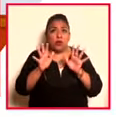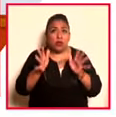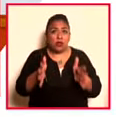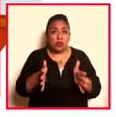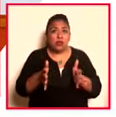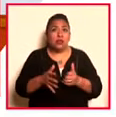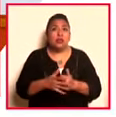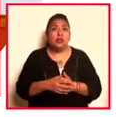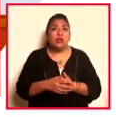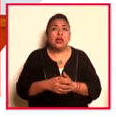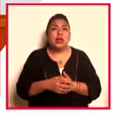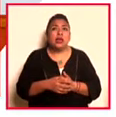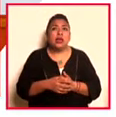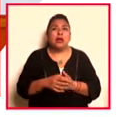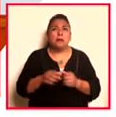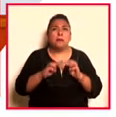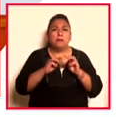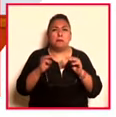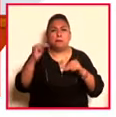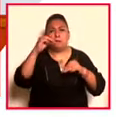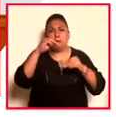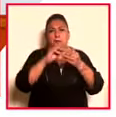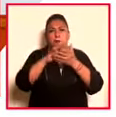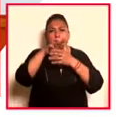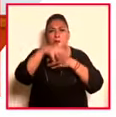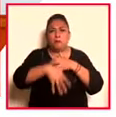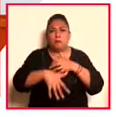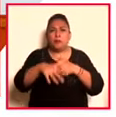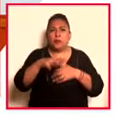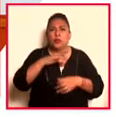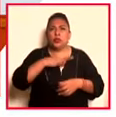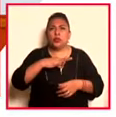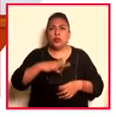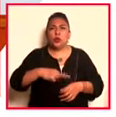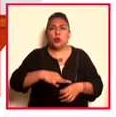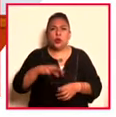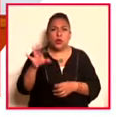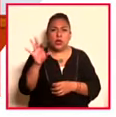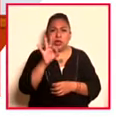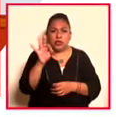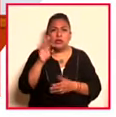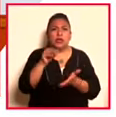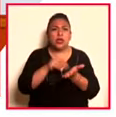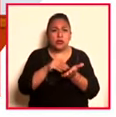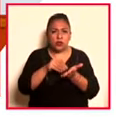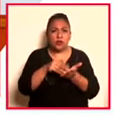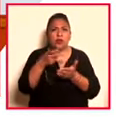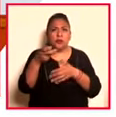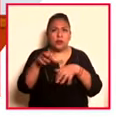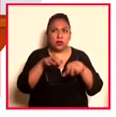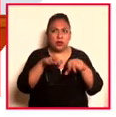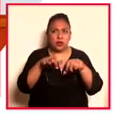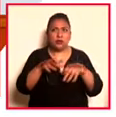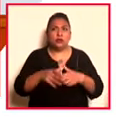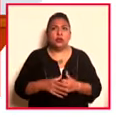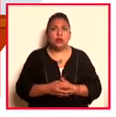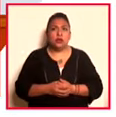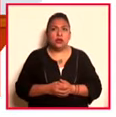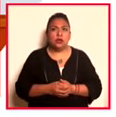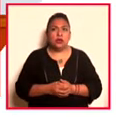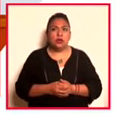cercano al volcán de Toluca, y tal vez todavía vaya a trabajar en eso.